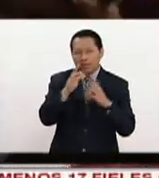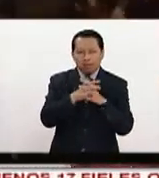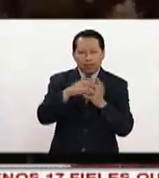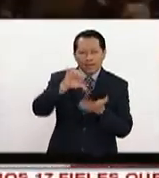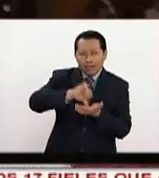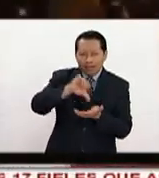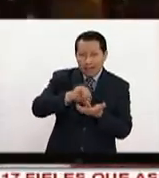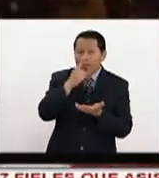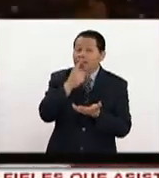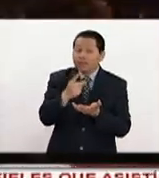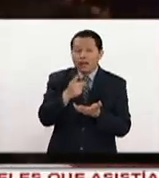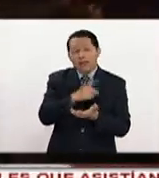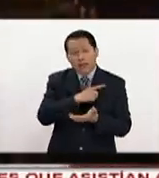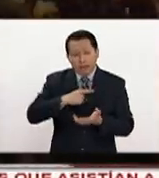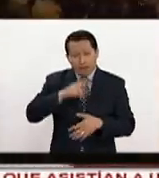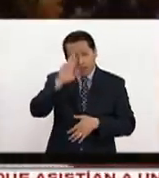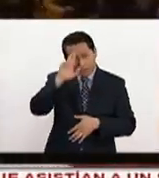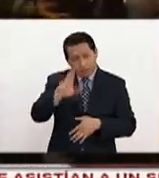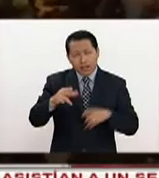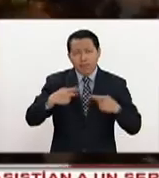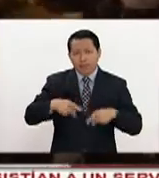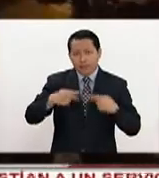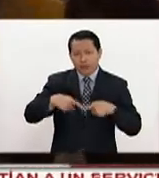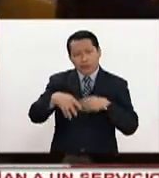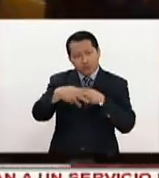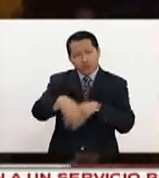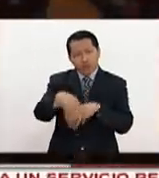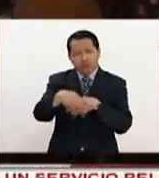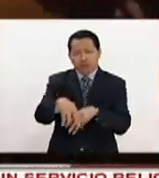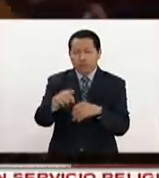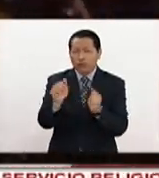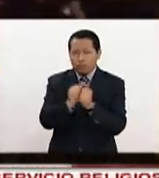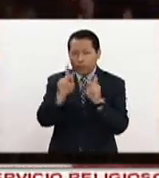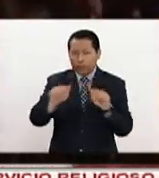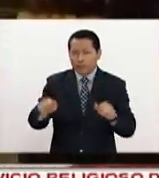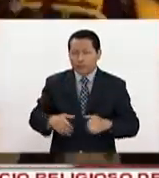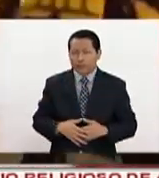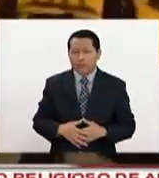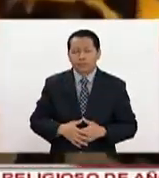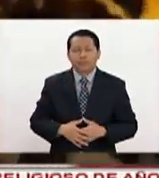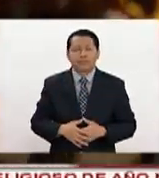portavoz que se respeten los derechos de los manifestantes pacíficos.